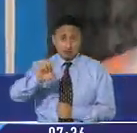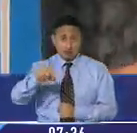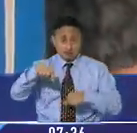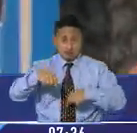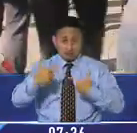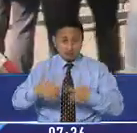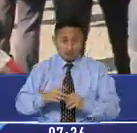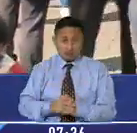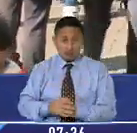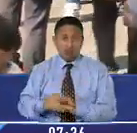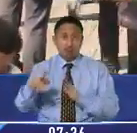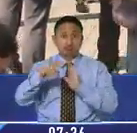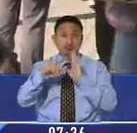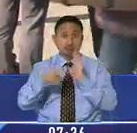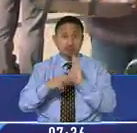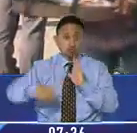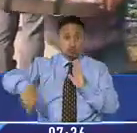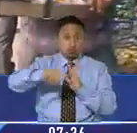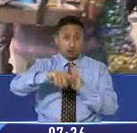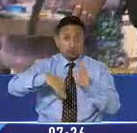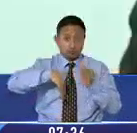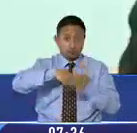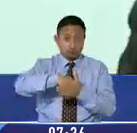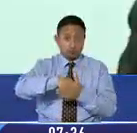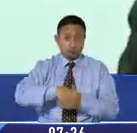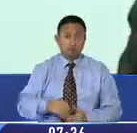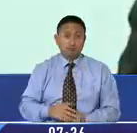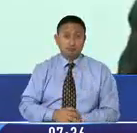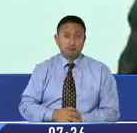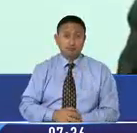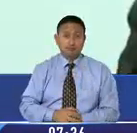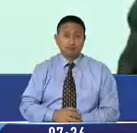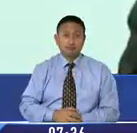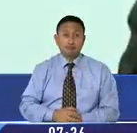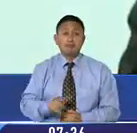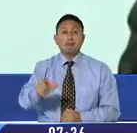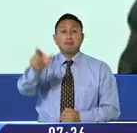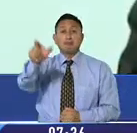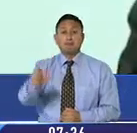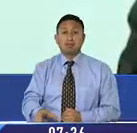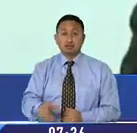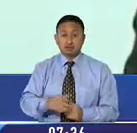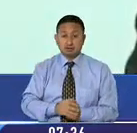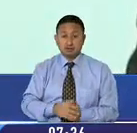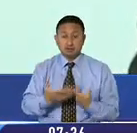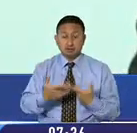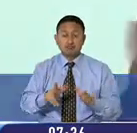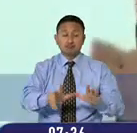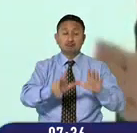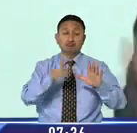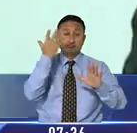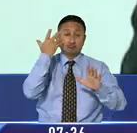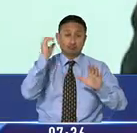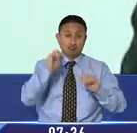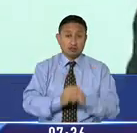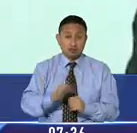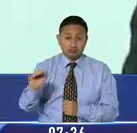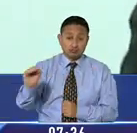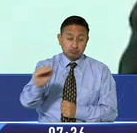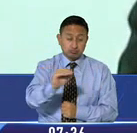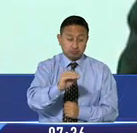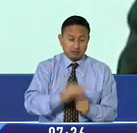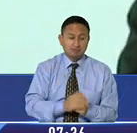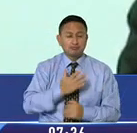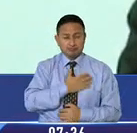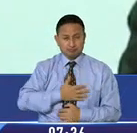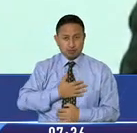ciertas restricciones que usted deberá cumplir. Se le va a pedir al ciudadano, una vez pasados estos 8 días de concientización, que por